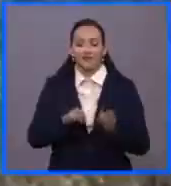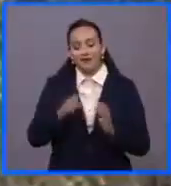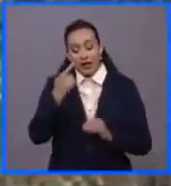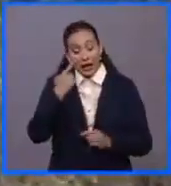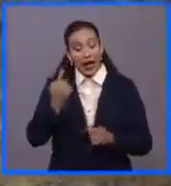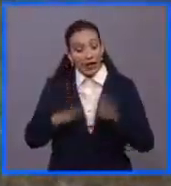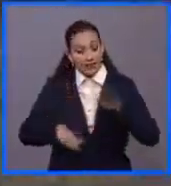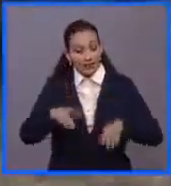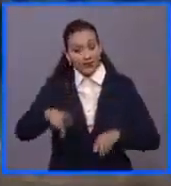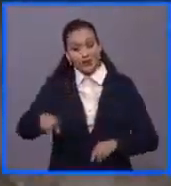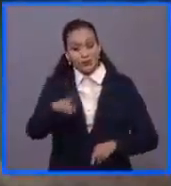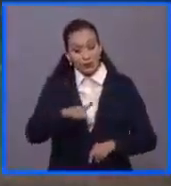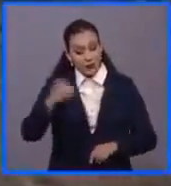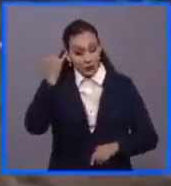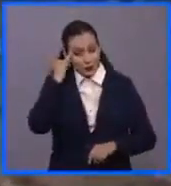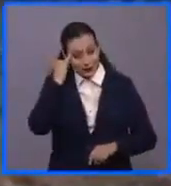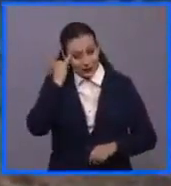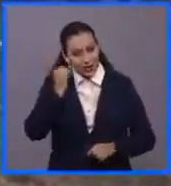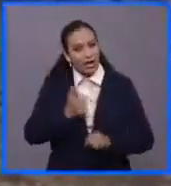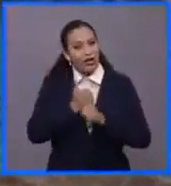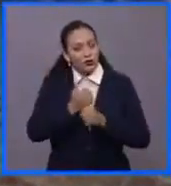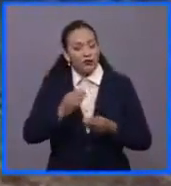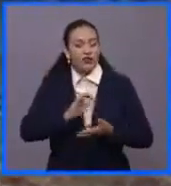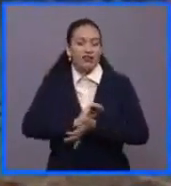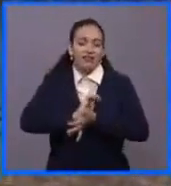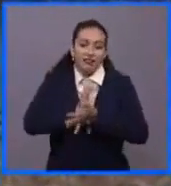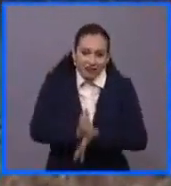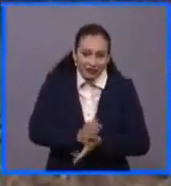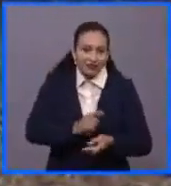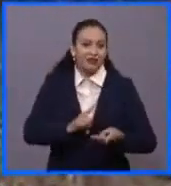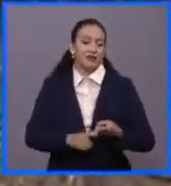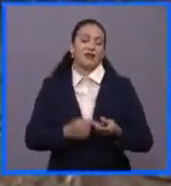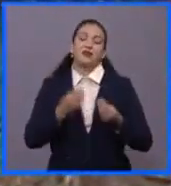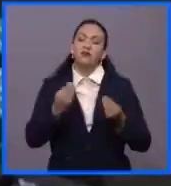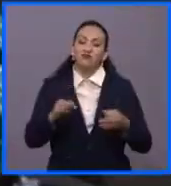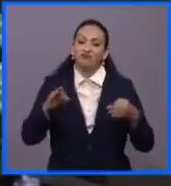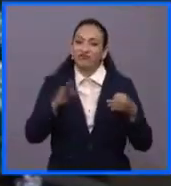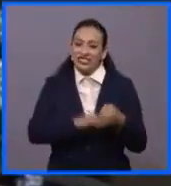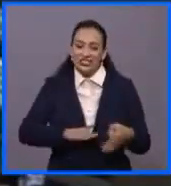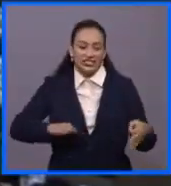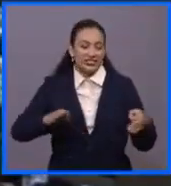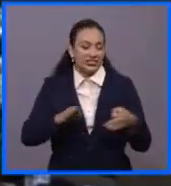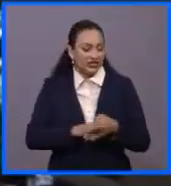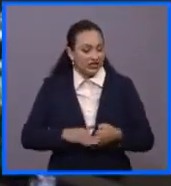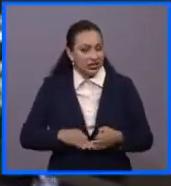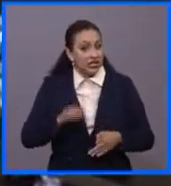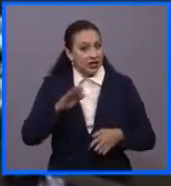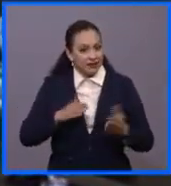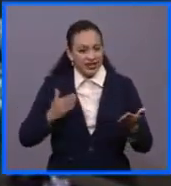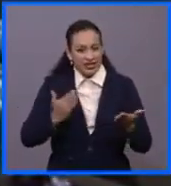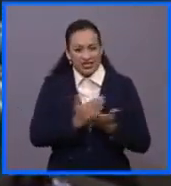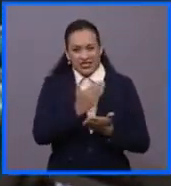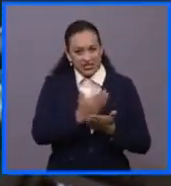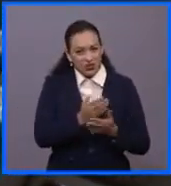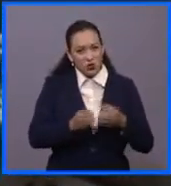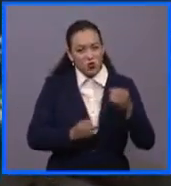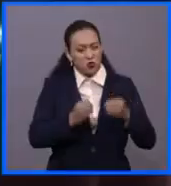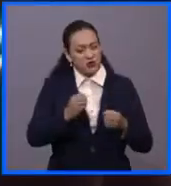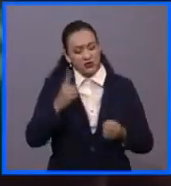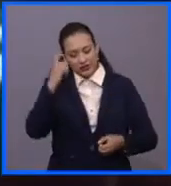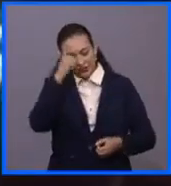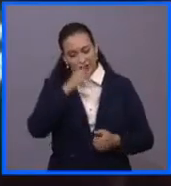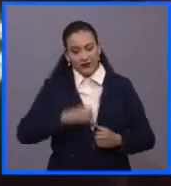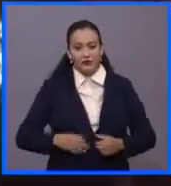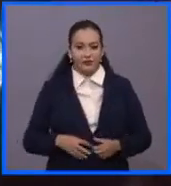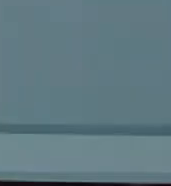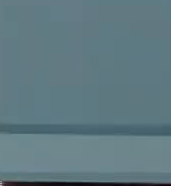pueblos, precisamente indígenas, sufren discriminación y marginación constante y sistémica en la justicia ordinaria.